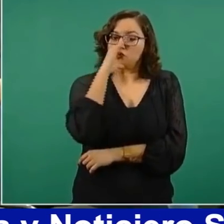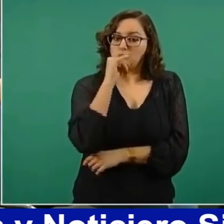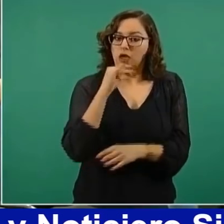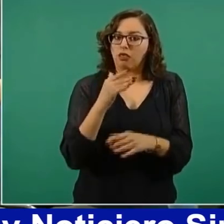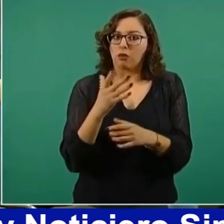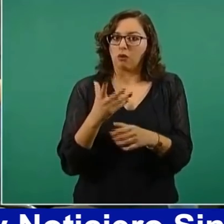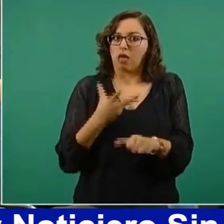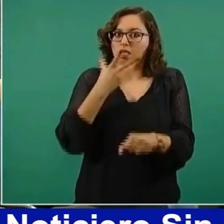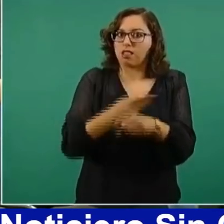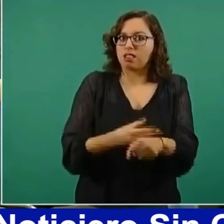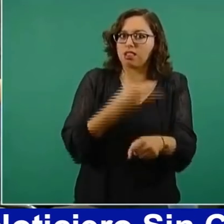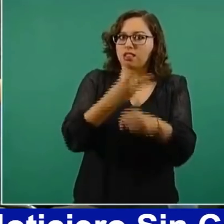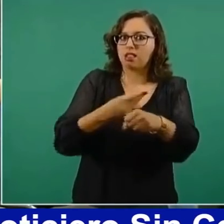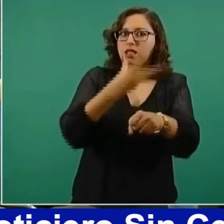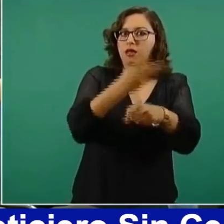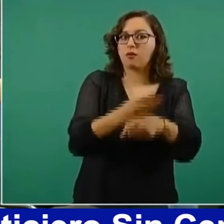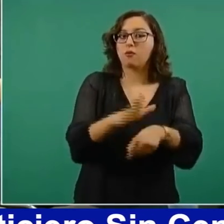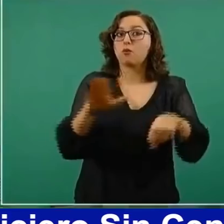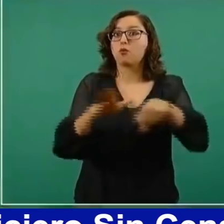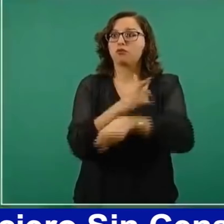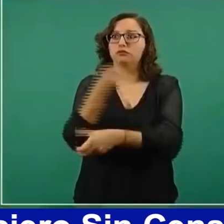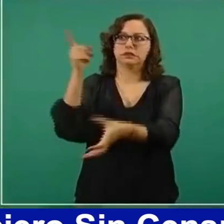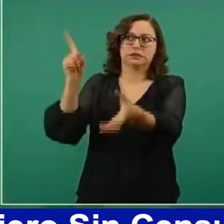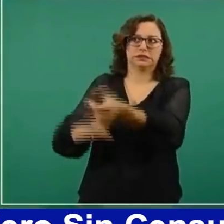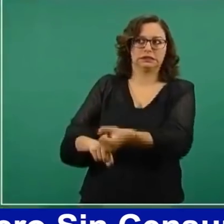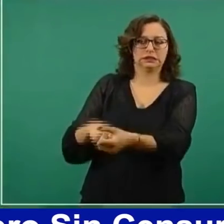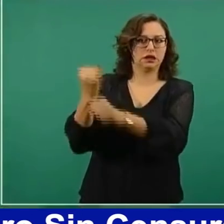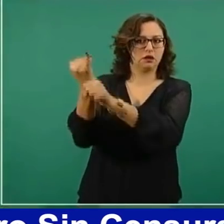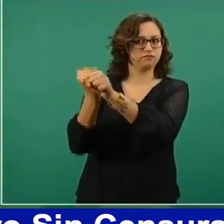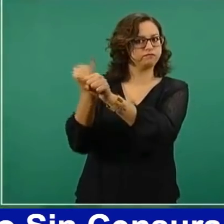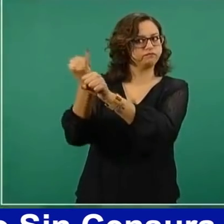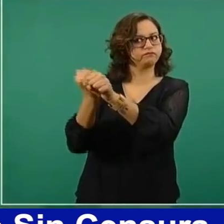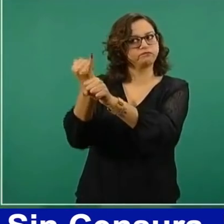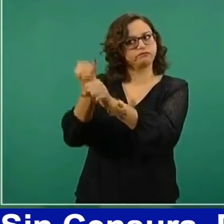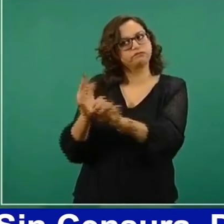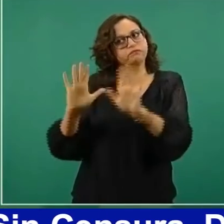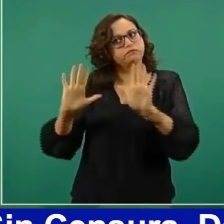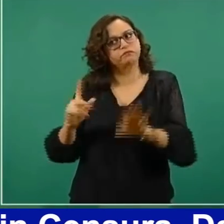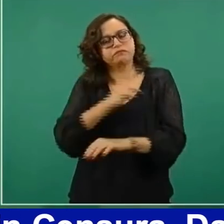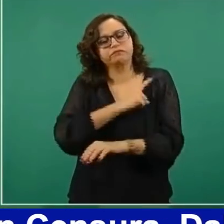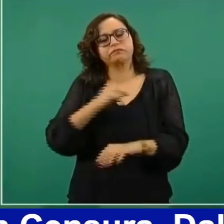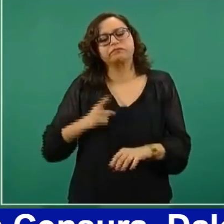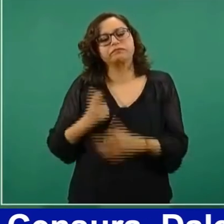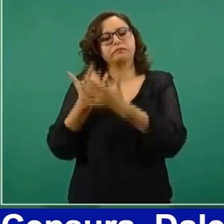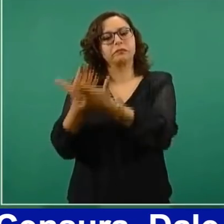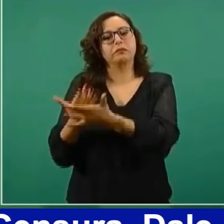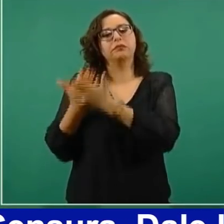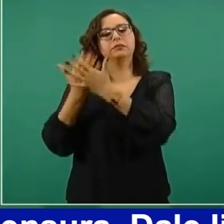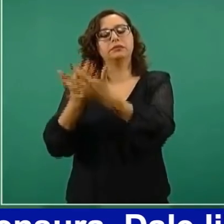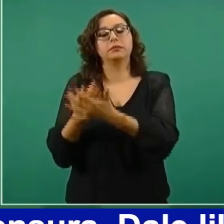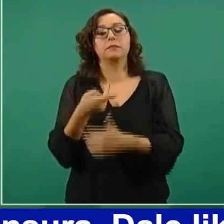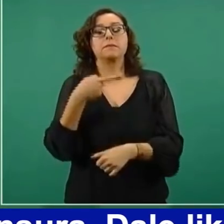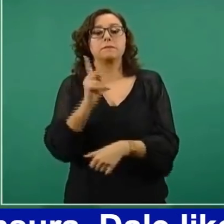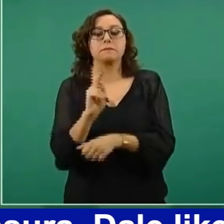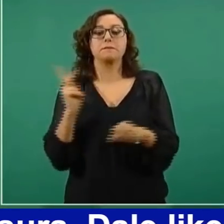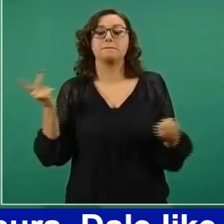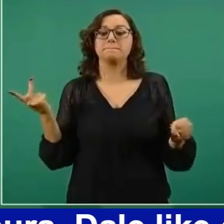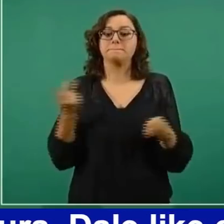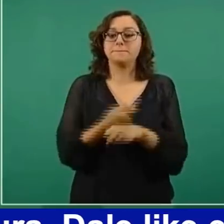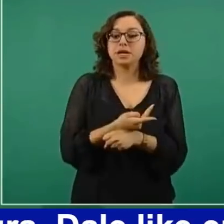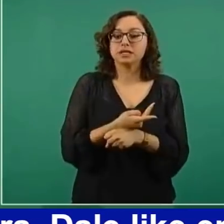otras tendrán que esclarecerse, pero ciertamente la idea de establecer relaciones o